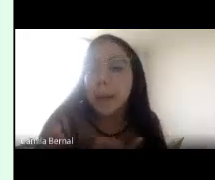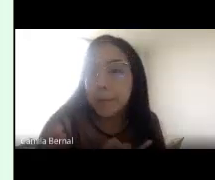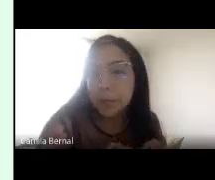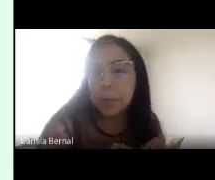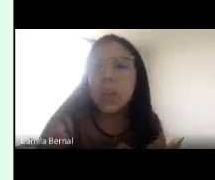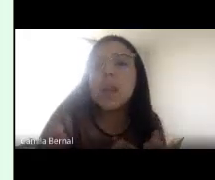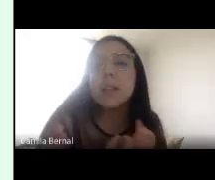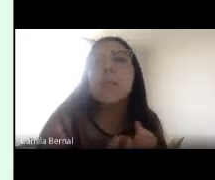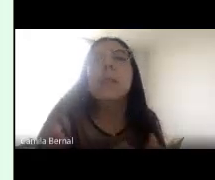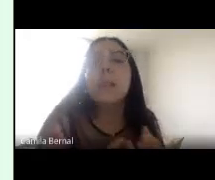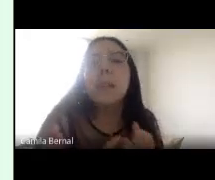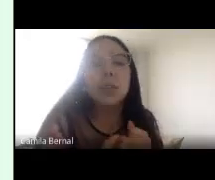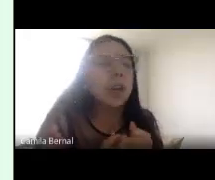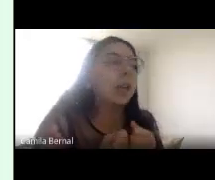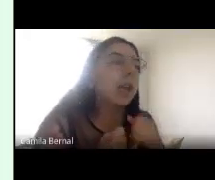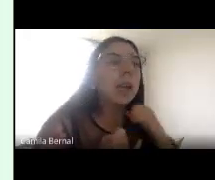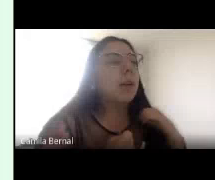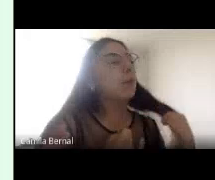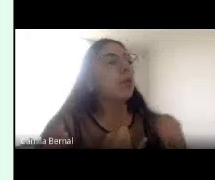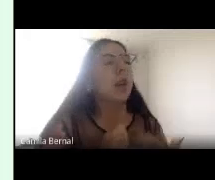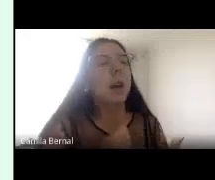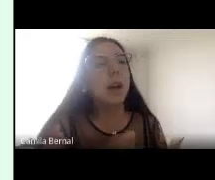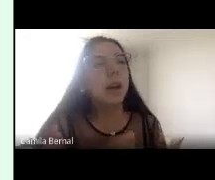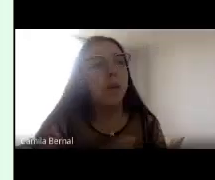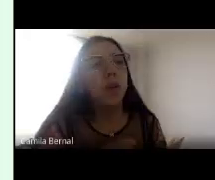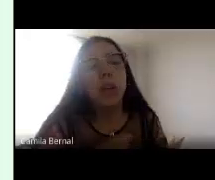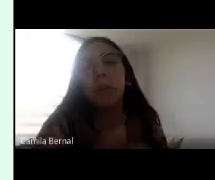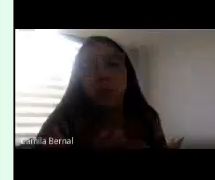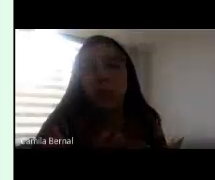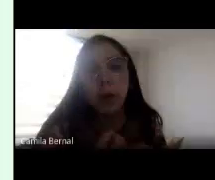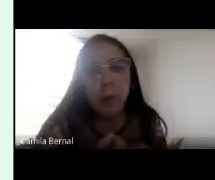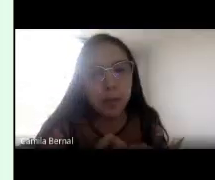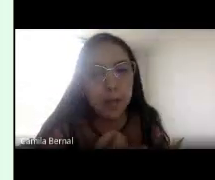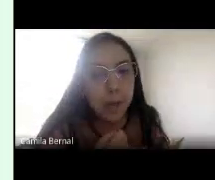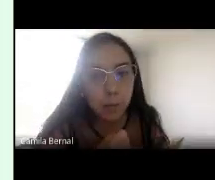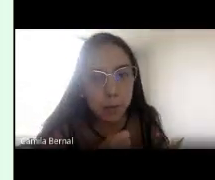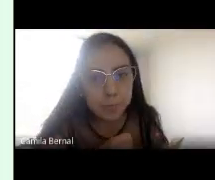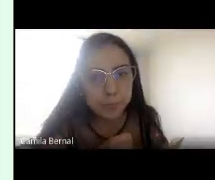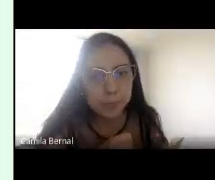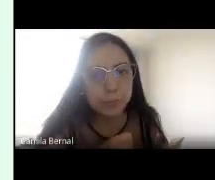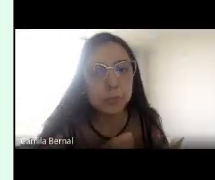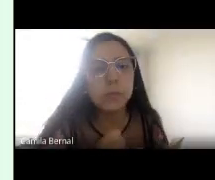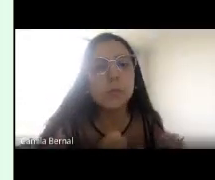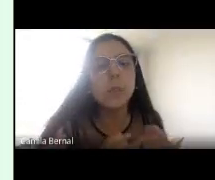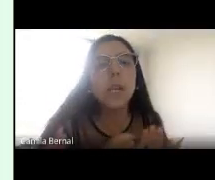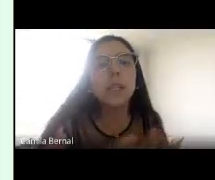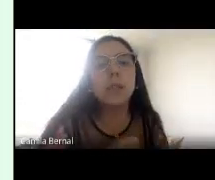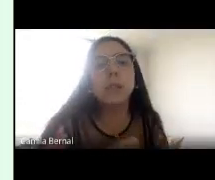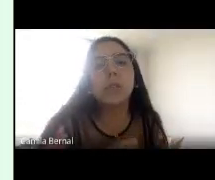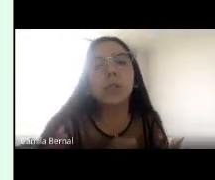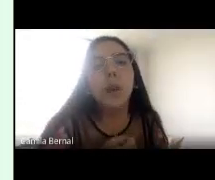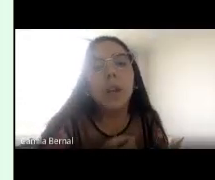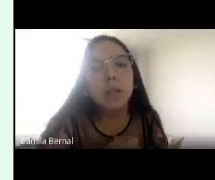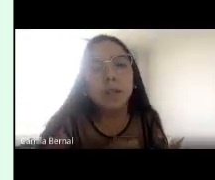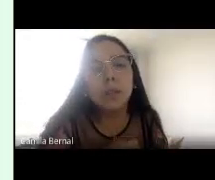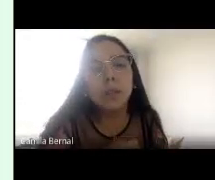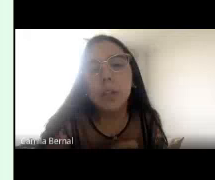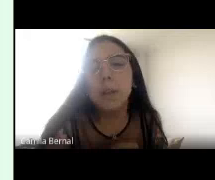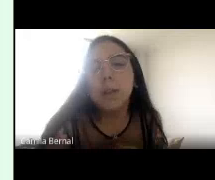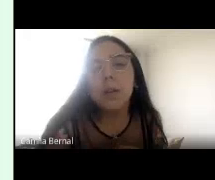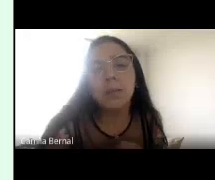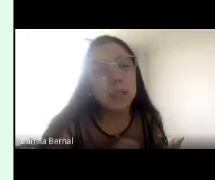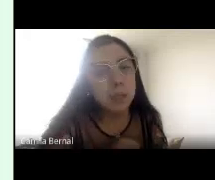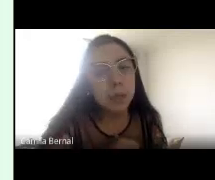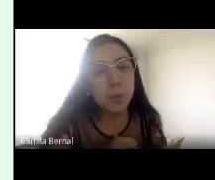qué parámetros se miden, o sea, qué le vamos a o qué vamos a evaluar del agua. La segunda son cuáles son